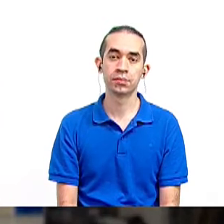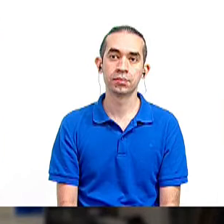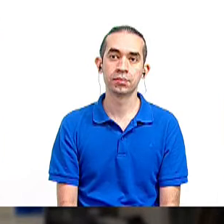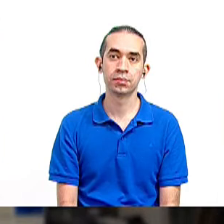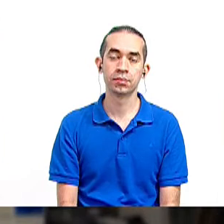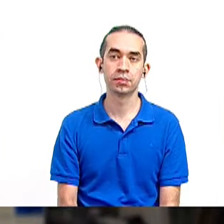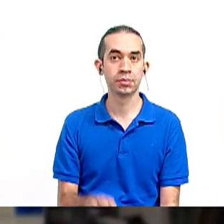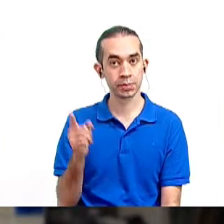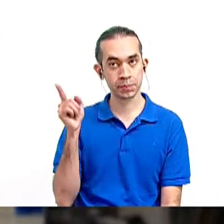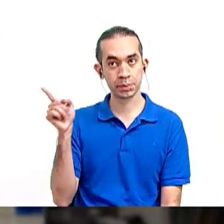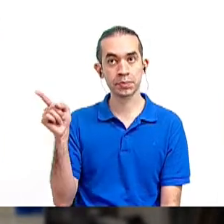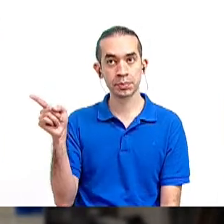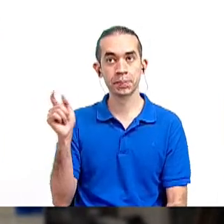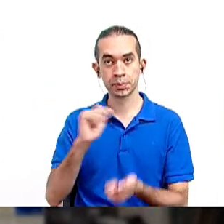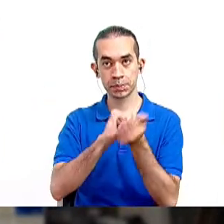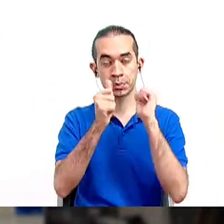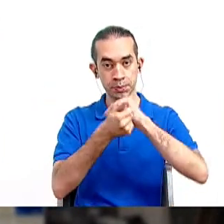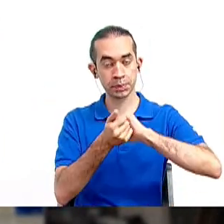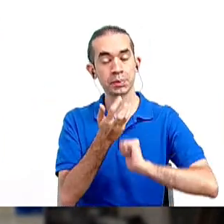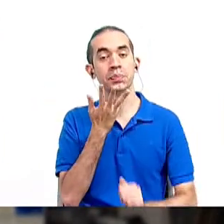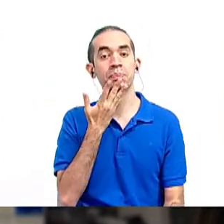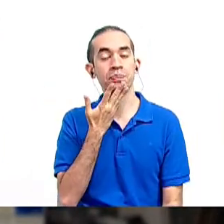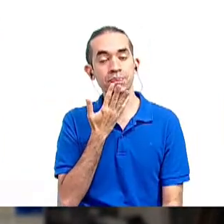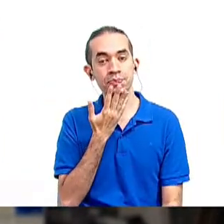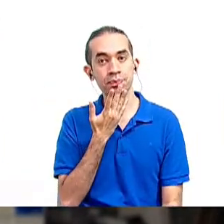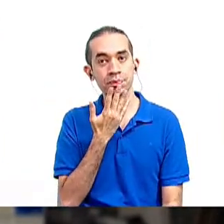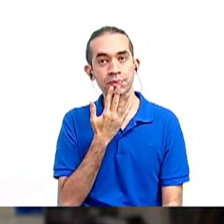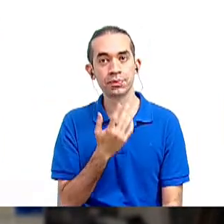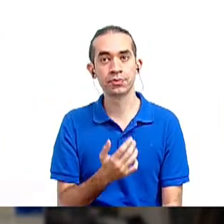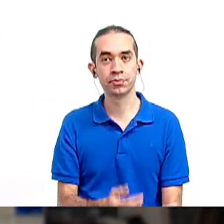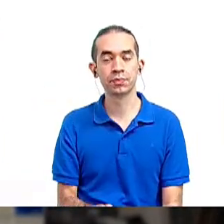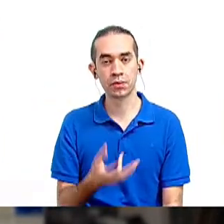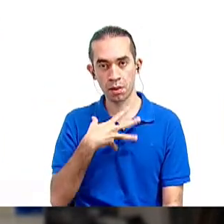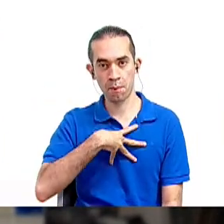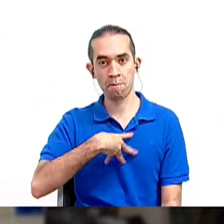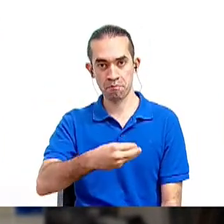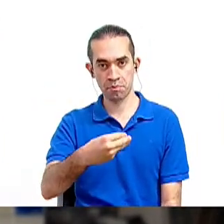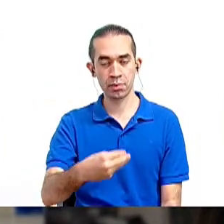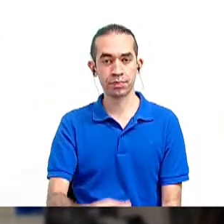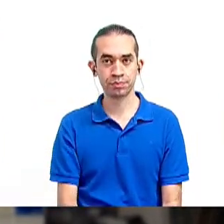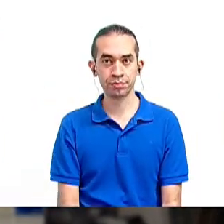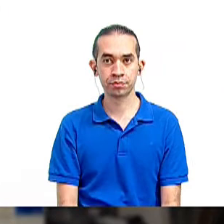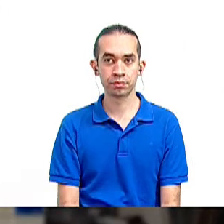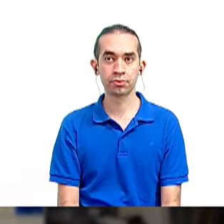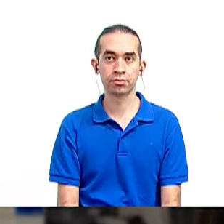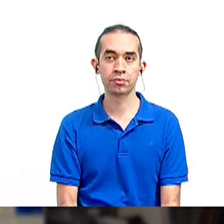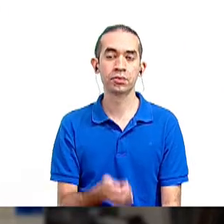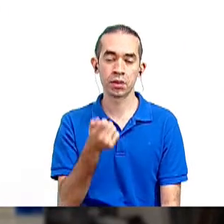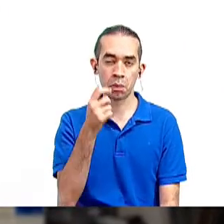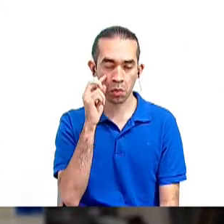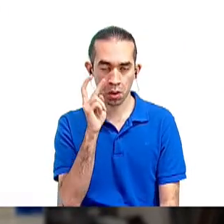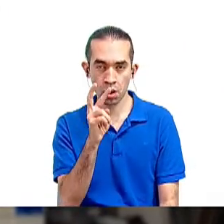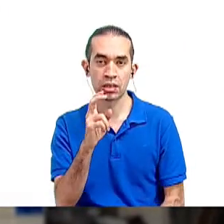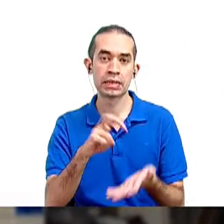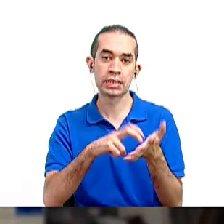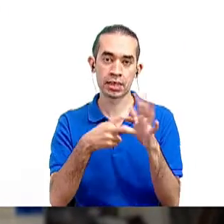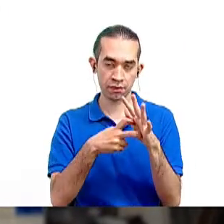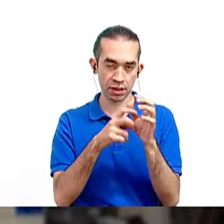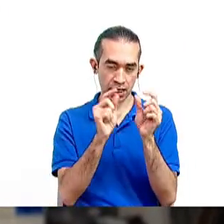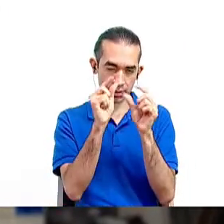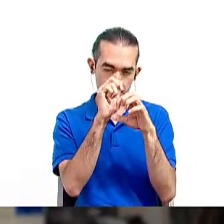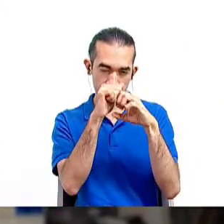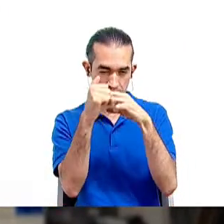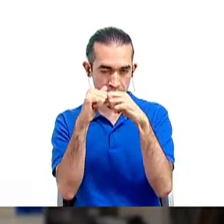Bueno, este cambio de coloración y este color blanco se ve poco, pero son los cristales de